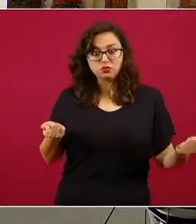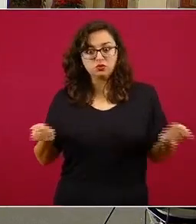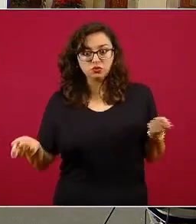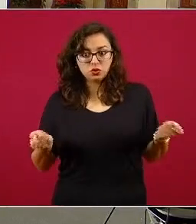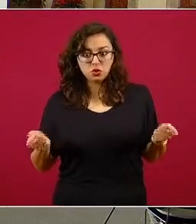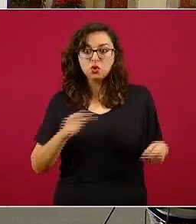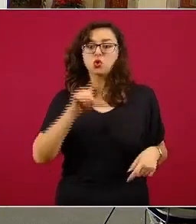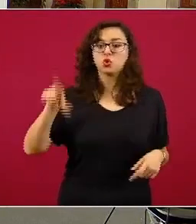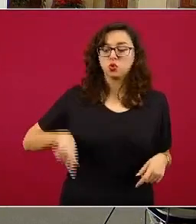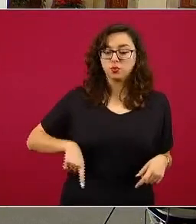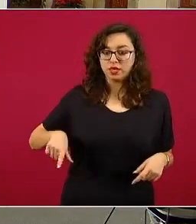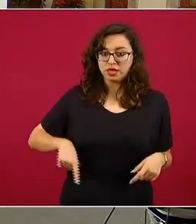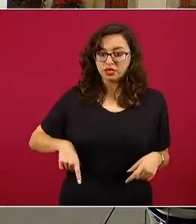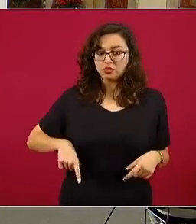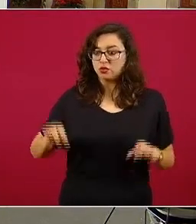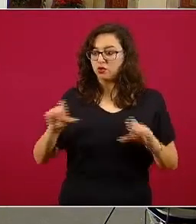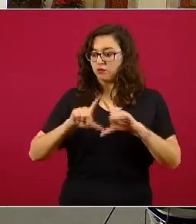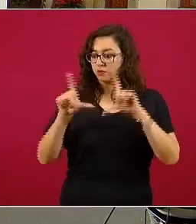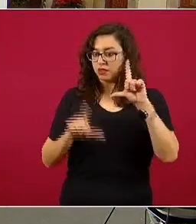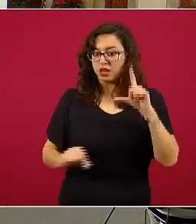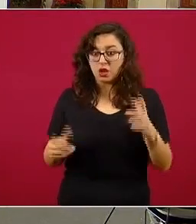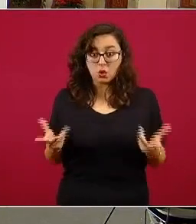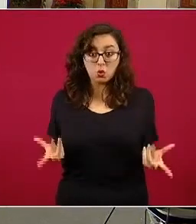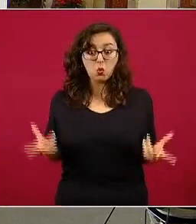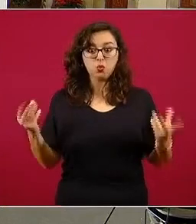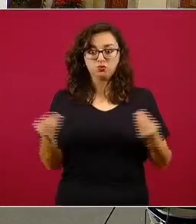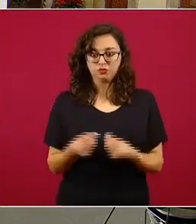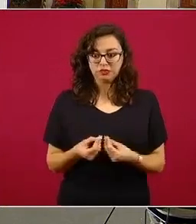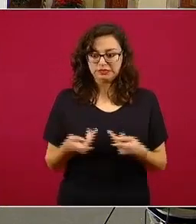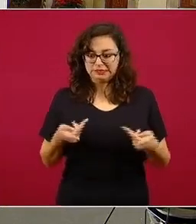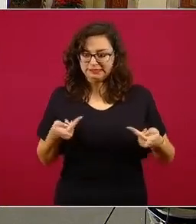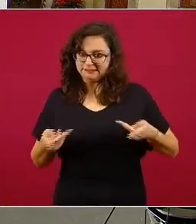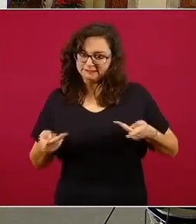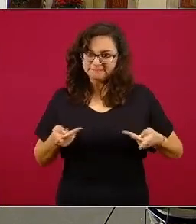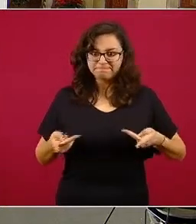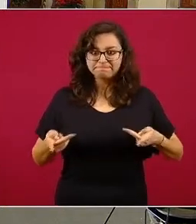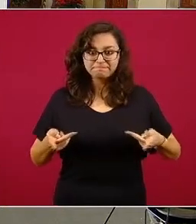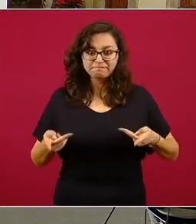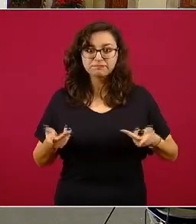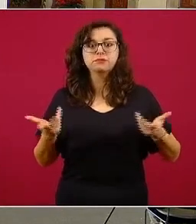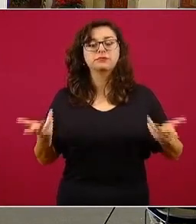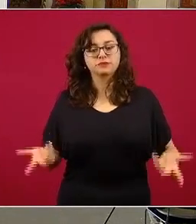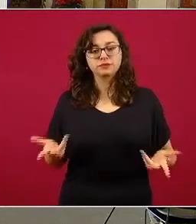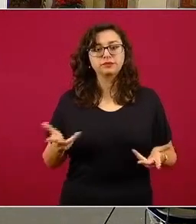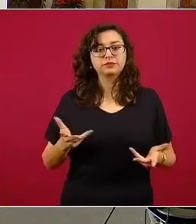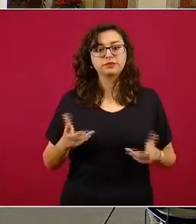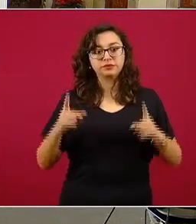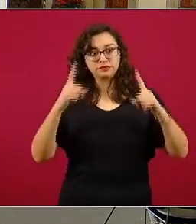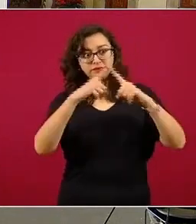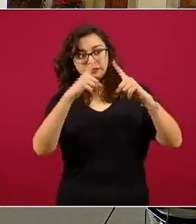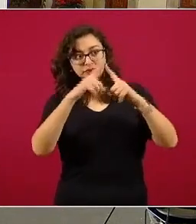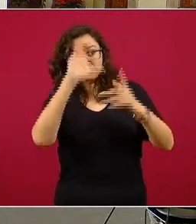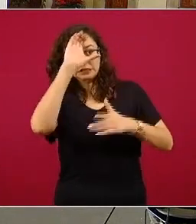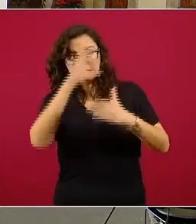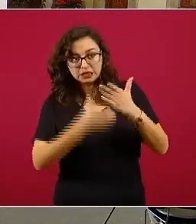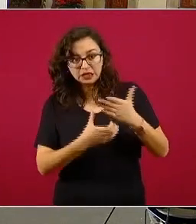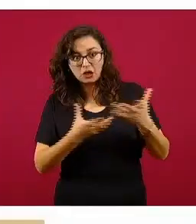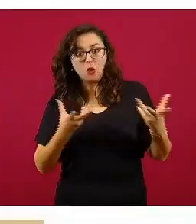de México lo logró, trabajamos conjuntamente y logramos la cooperación, cosa que agradecemos, de la Iglesia Católica en